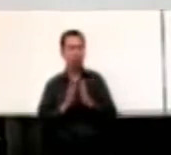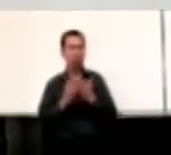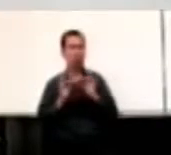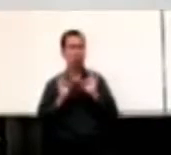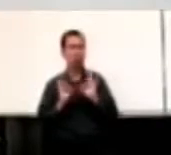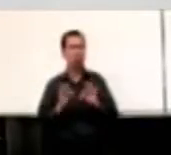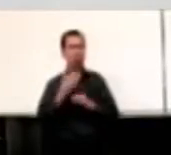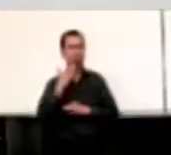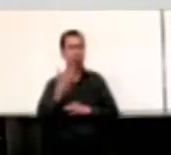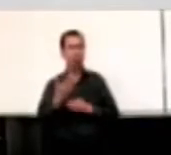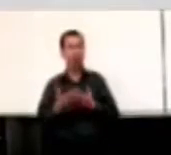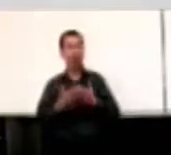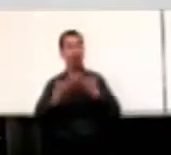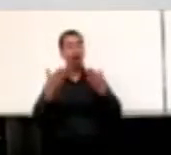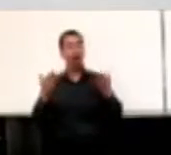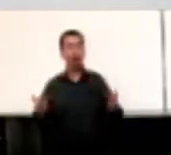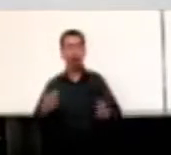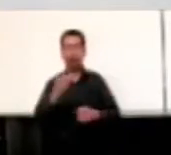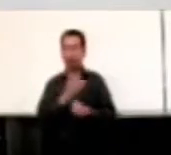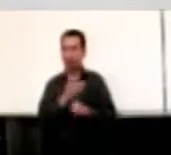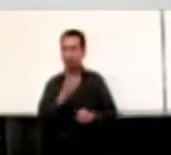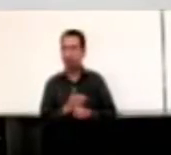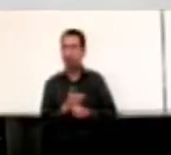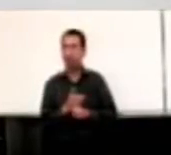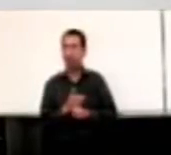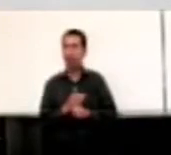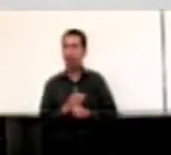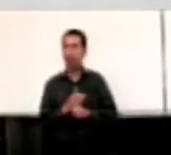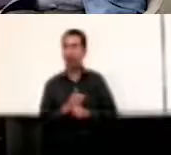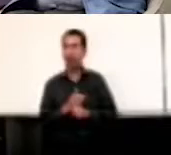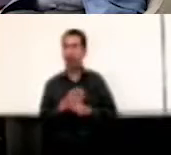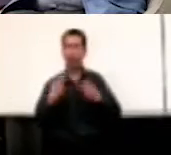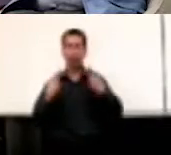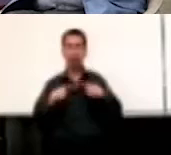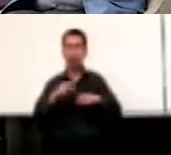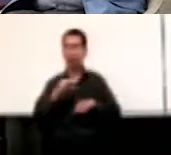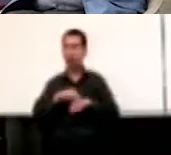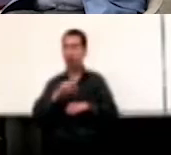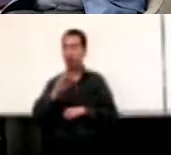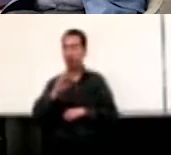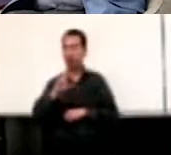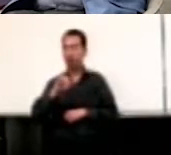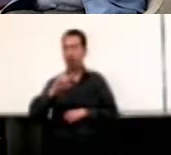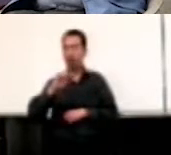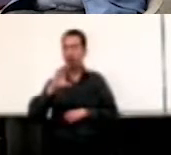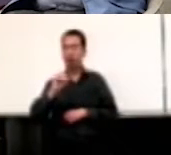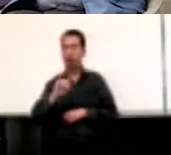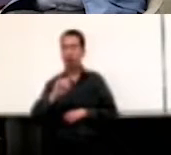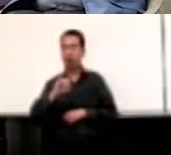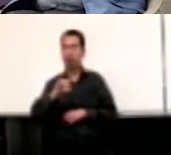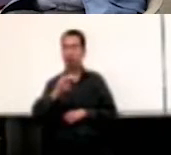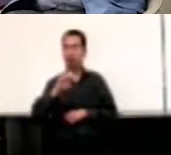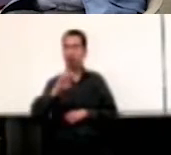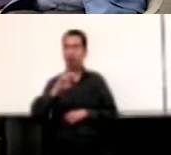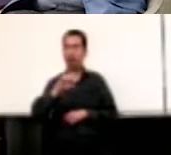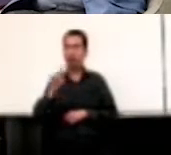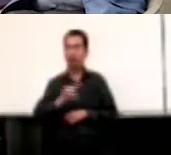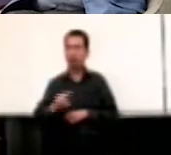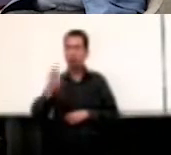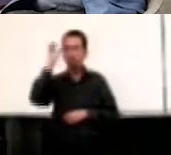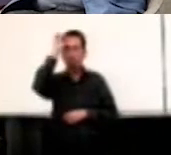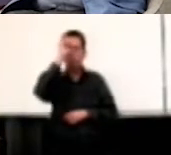pues ahora toca el turno para que nuestro autor, el doctor Francisco O'Neill Díaz Jiménez, pues haga unos